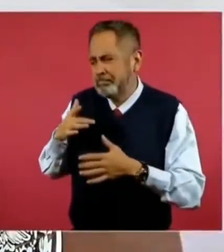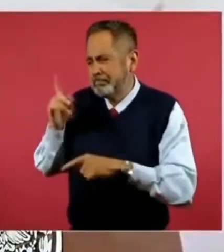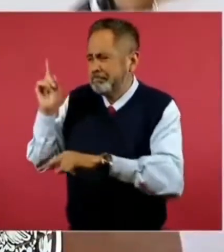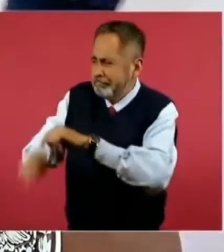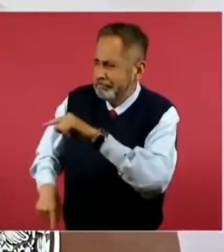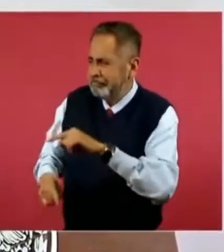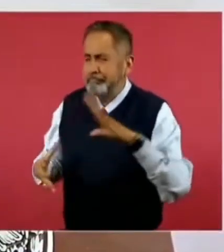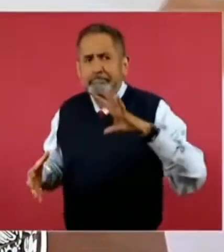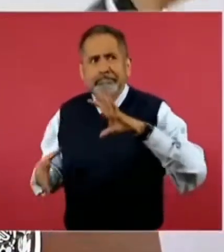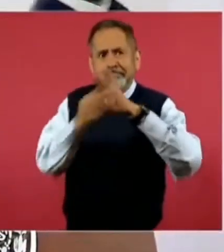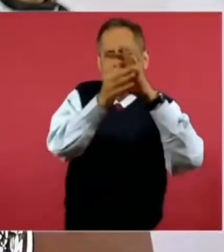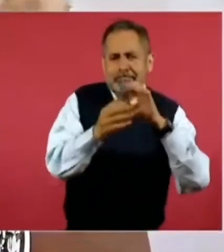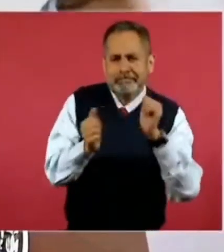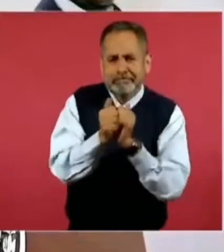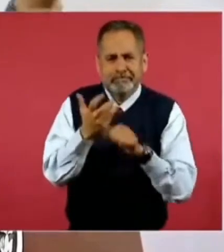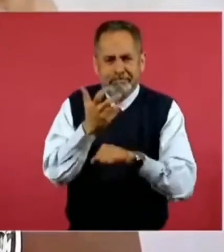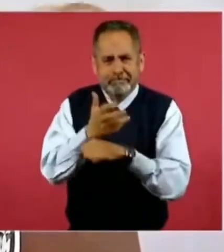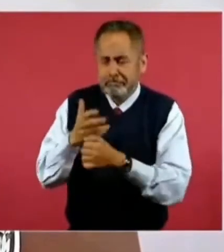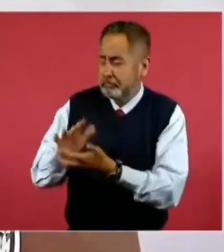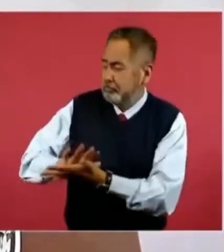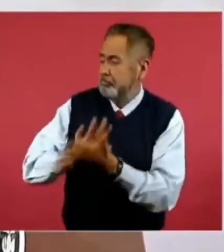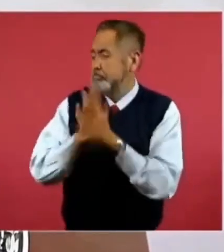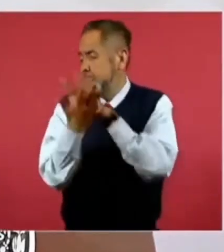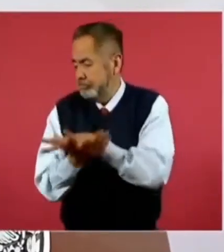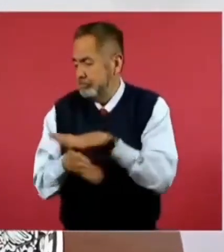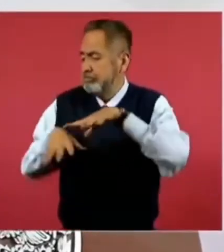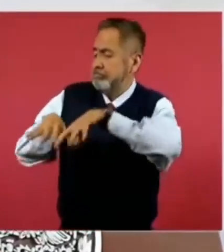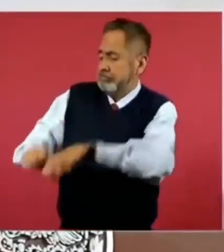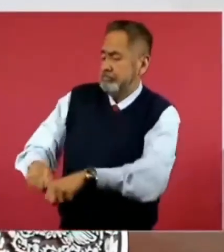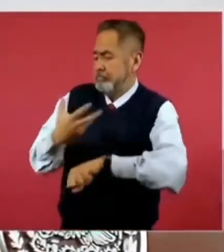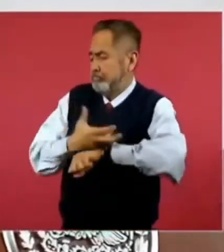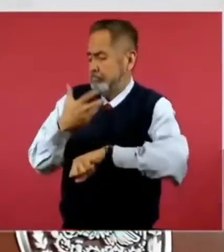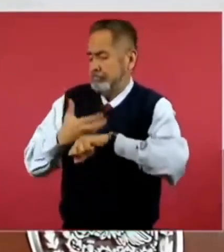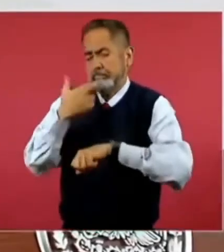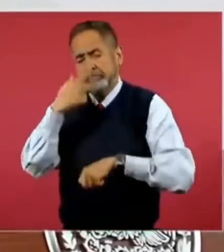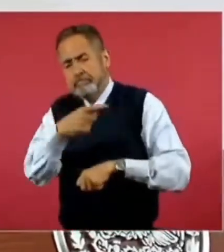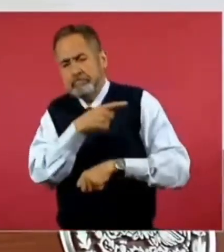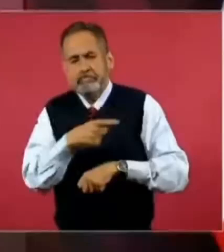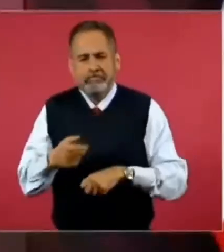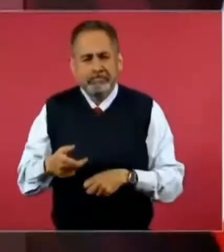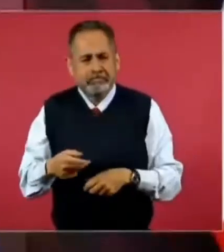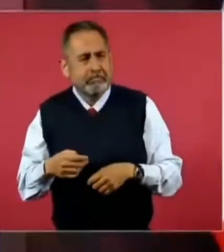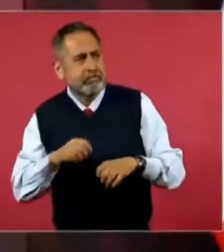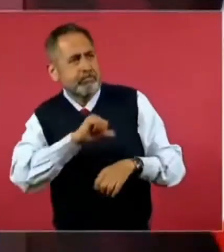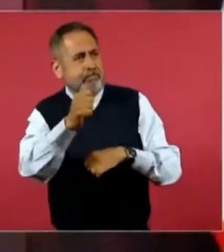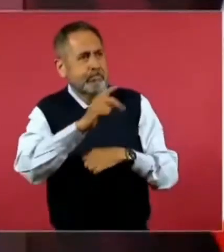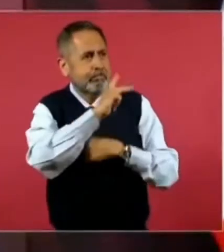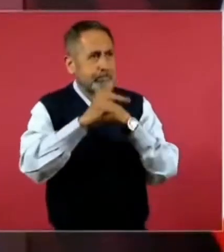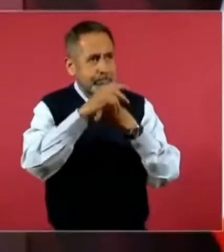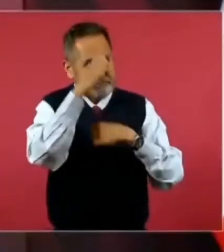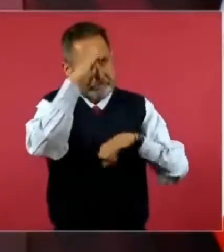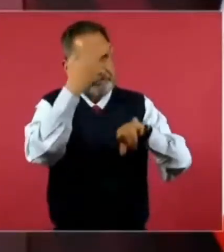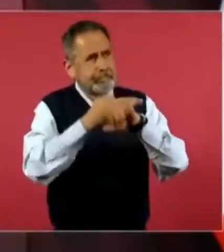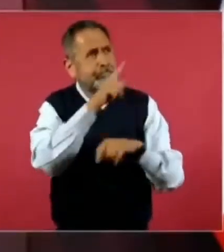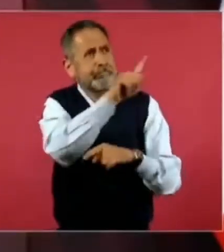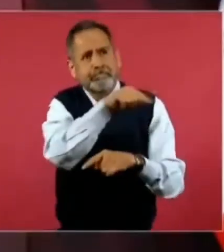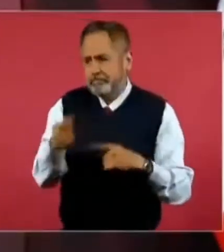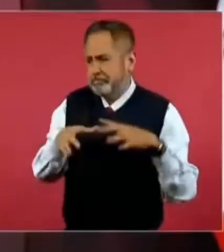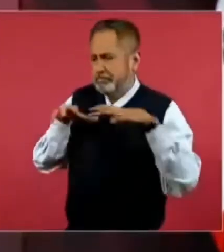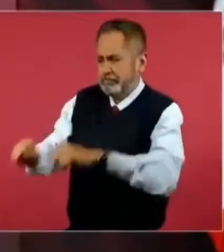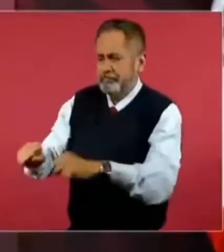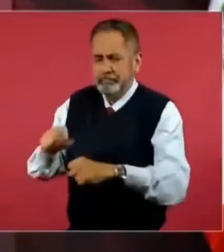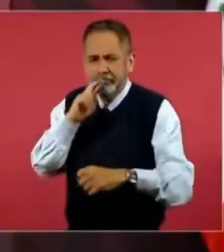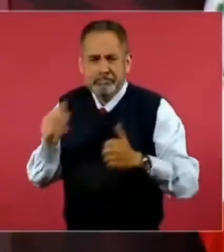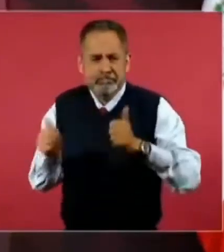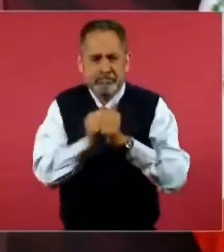que quisieran que nos volviéramos colonia de un país extranjero, estado asociado. He